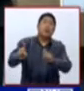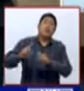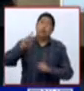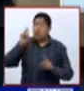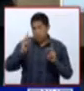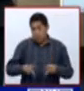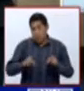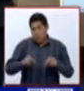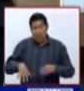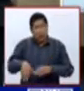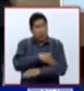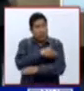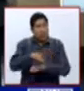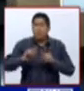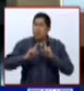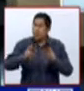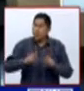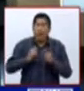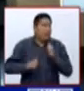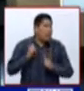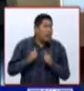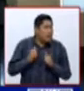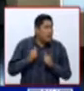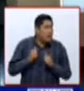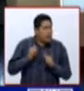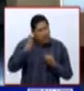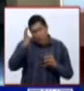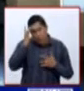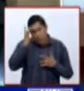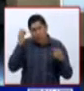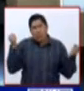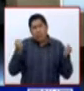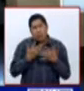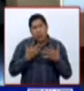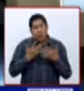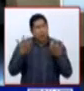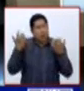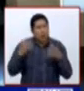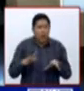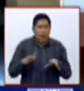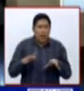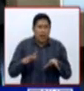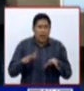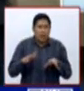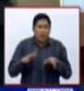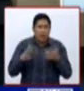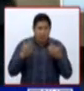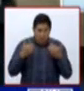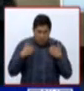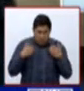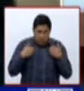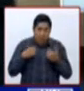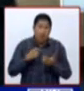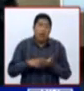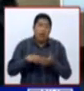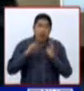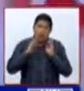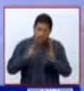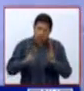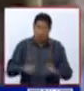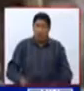población, preguntándole a cuál de estas dos enfermedades le tiene más miedo, cuál no quisiera contraer, y estas son las